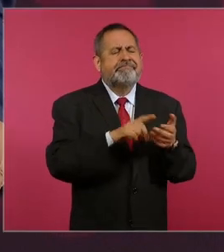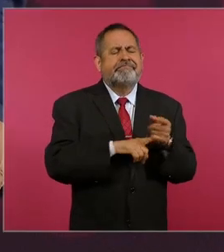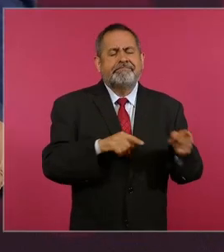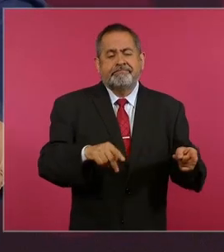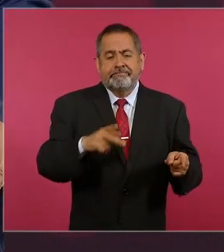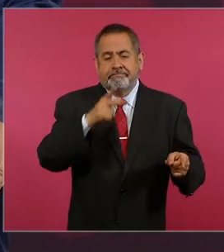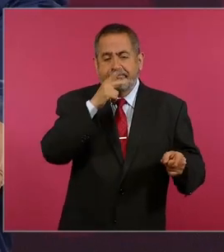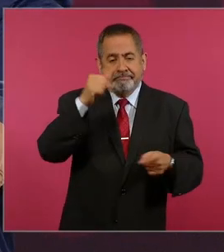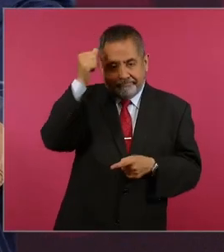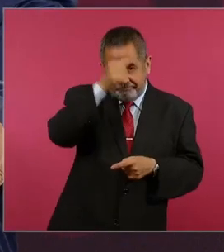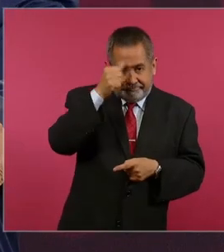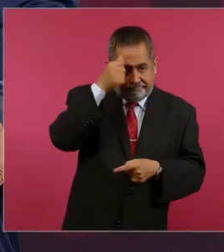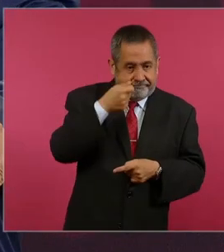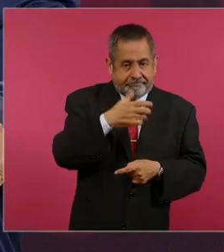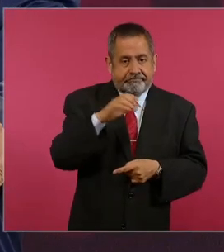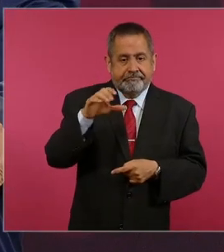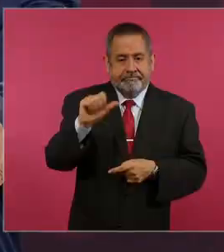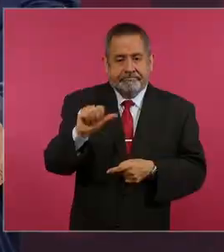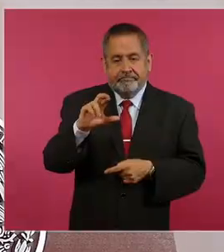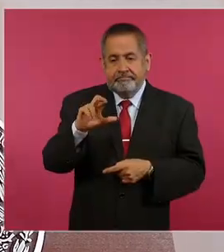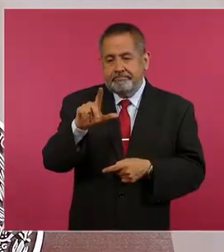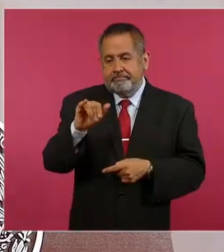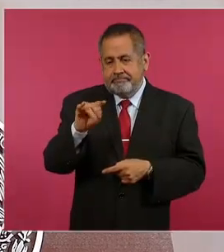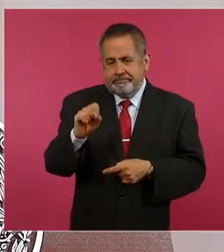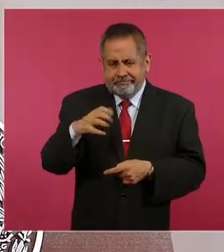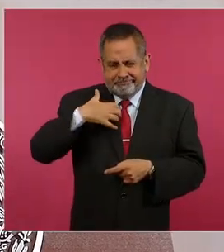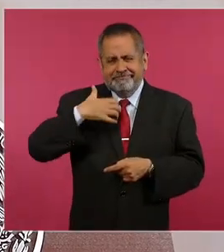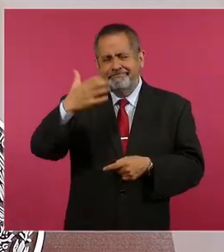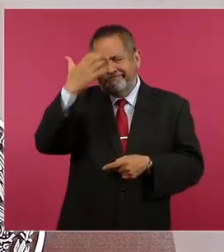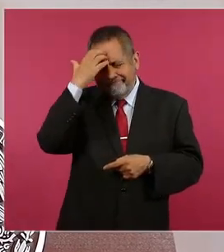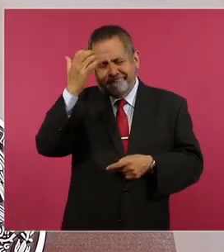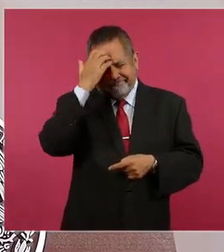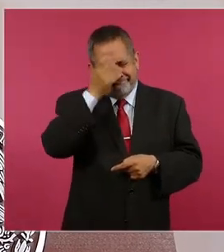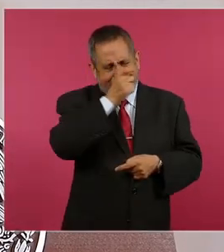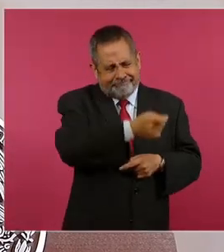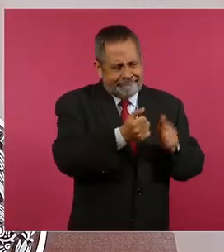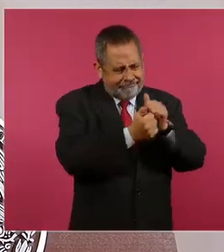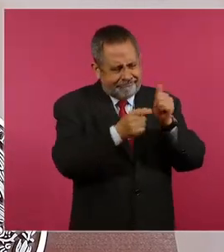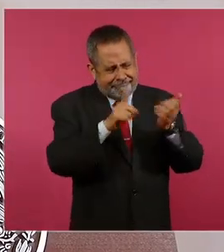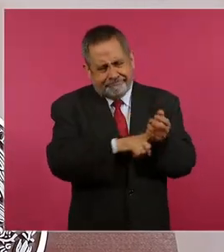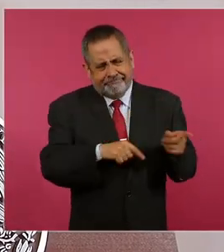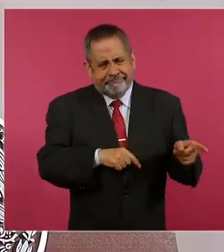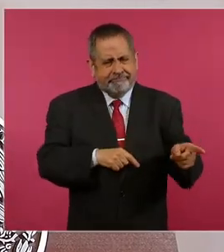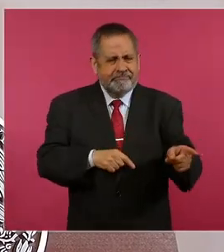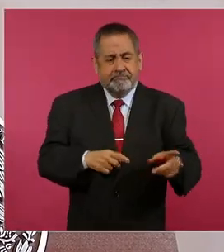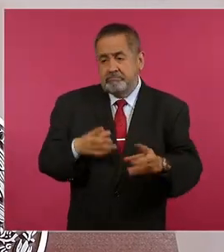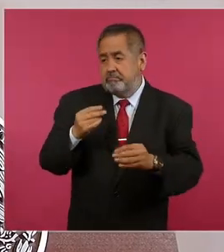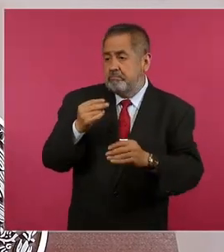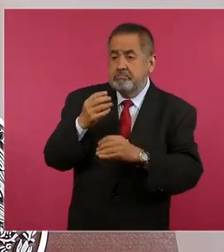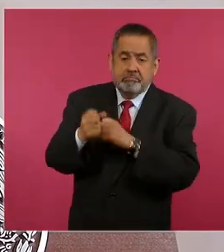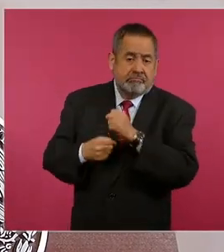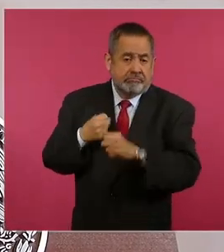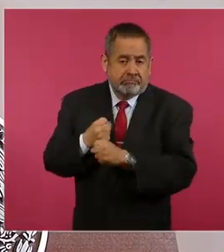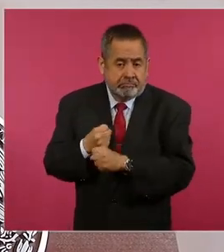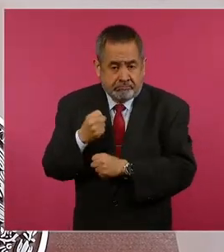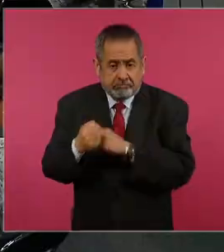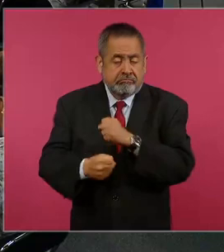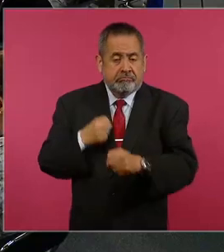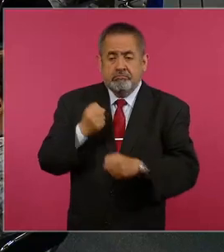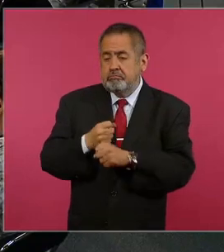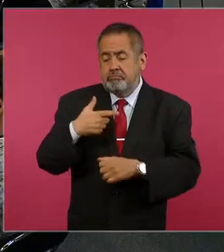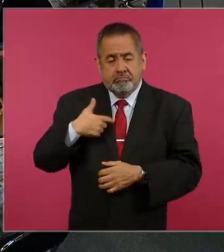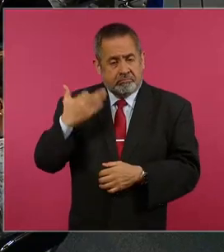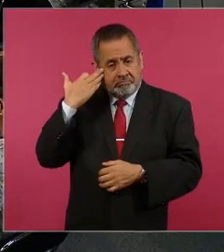el padre Carlitos. O sea, conozco, porque tardé mucho tiempo, llevo